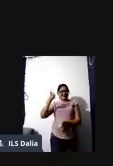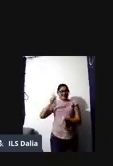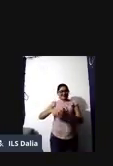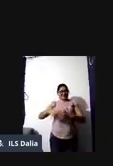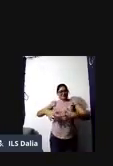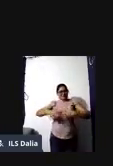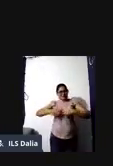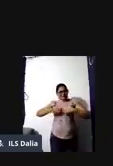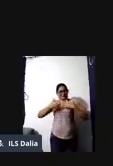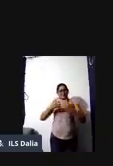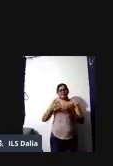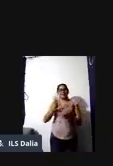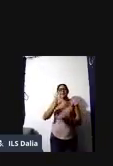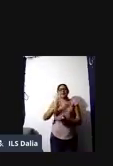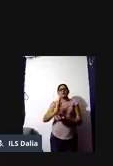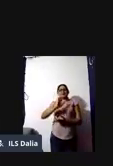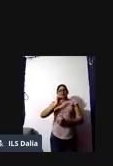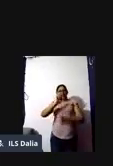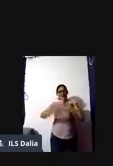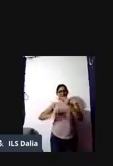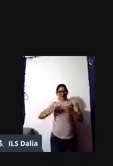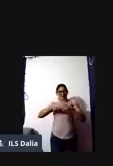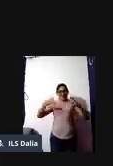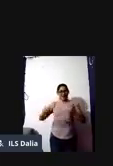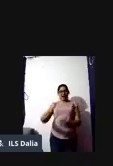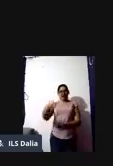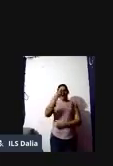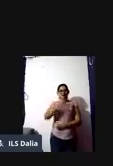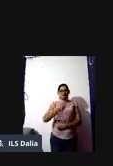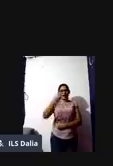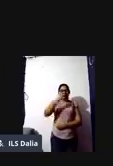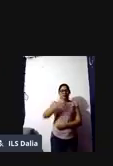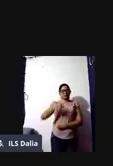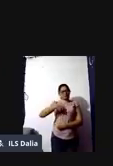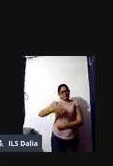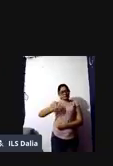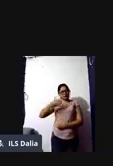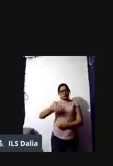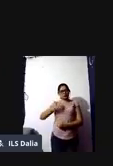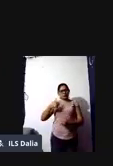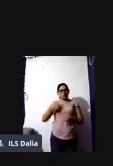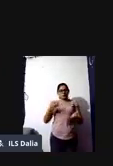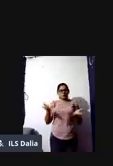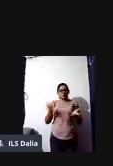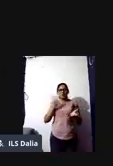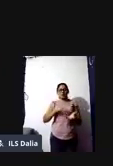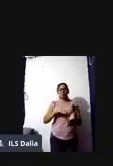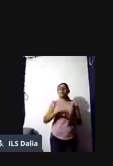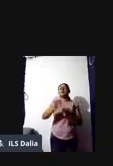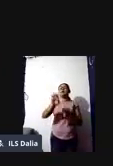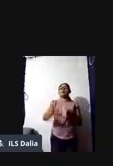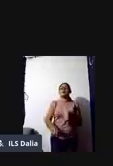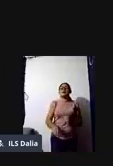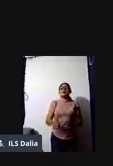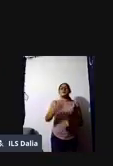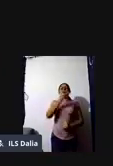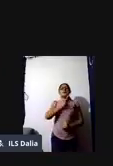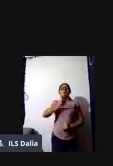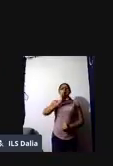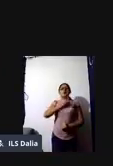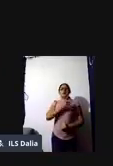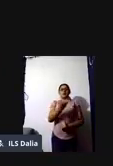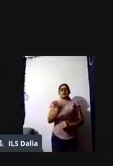verdad, solo voy a hacer mis emociones reactivas hacia ustedes. Todas estas mamás y papás, por ejemplo, que